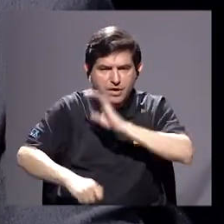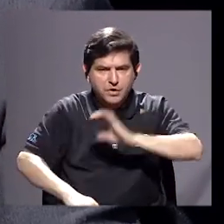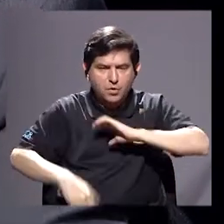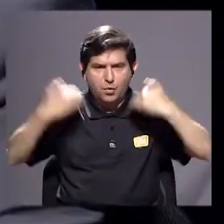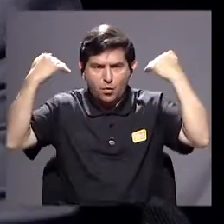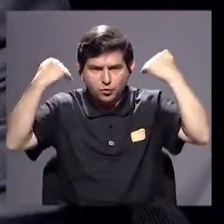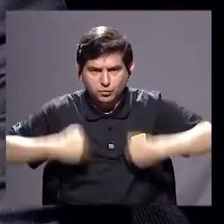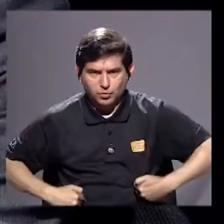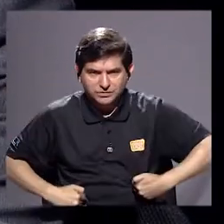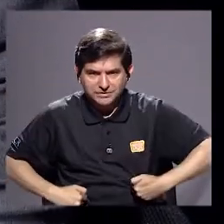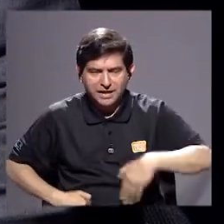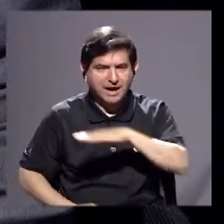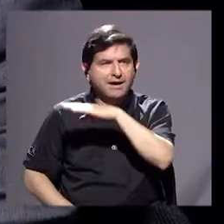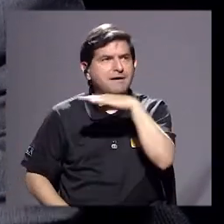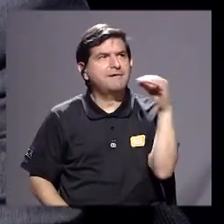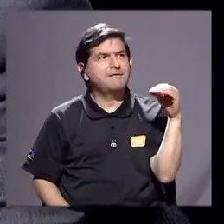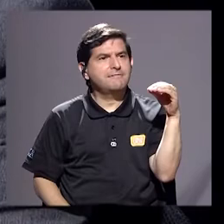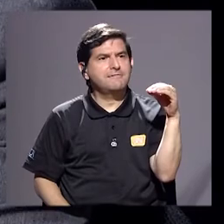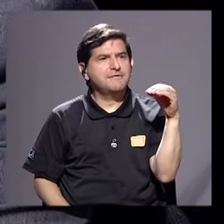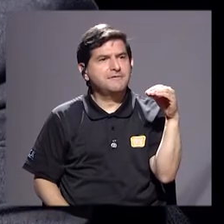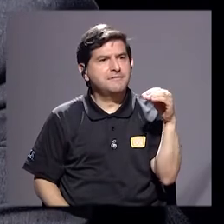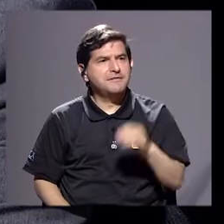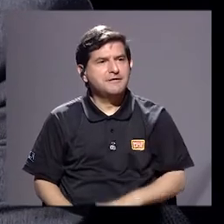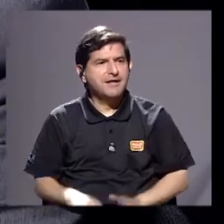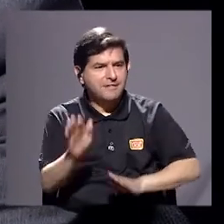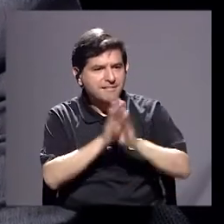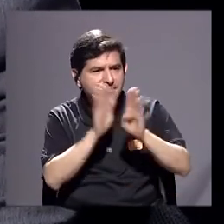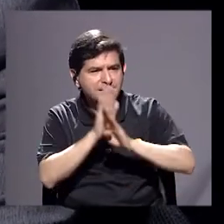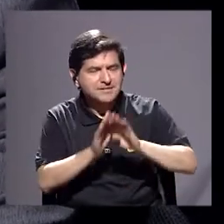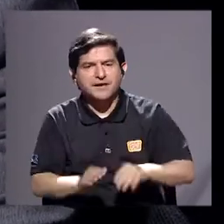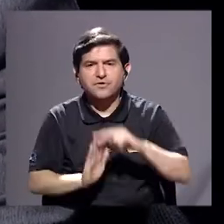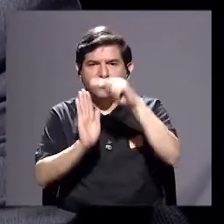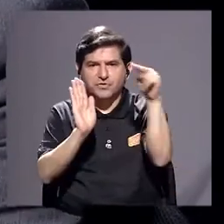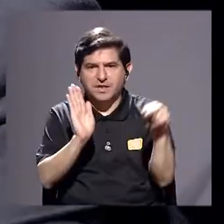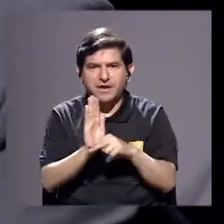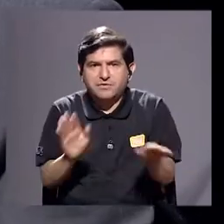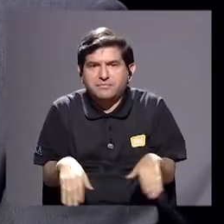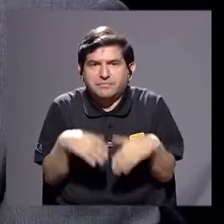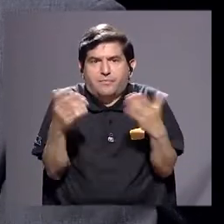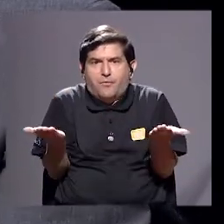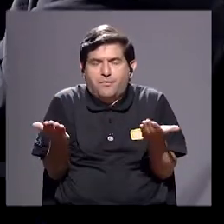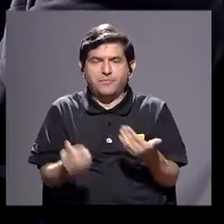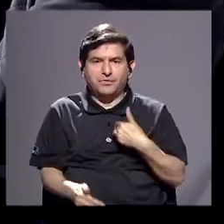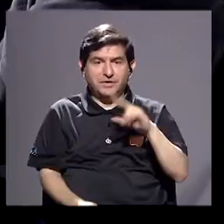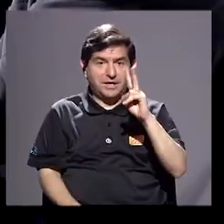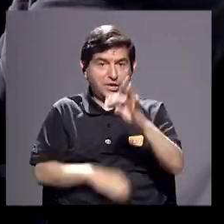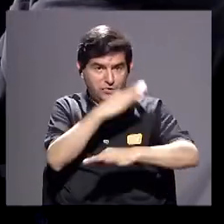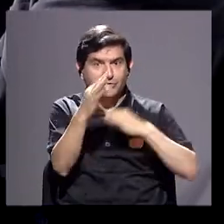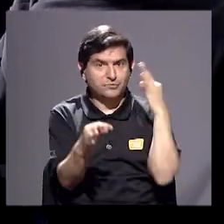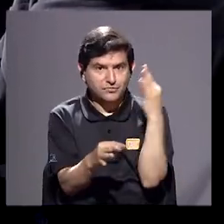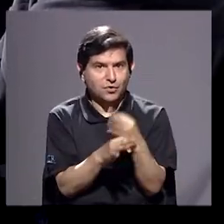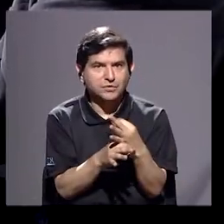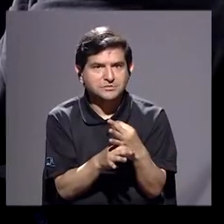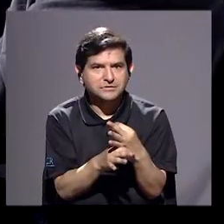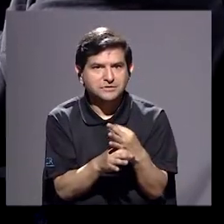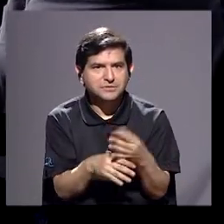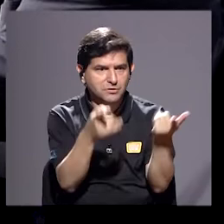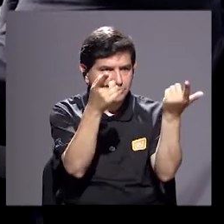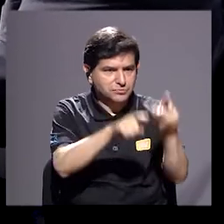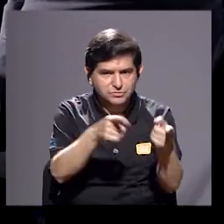humano y cómo se desarrolla la normativa para eso entonces tenemos dos tipos de